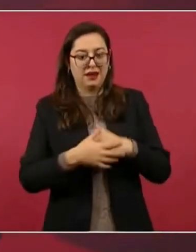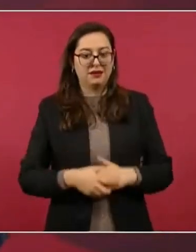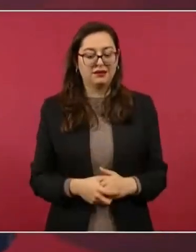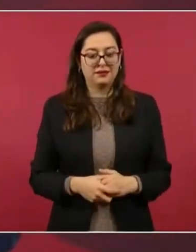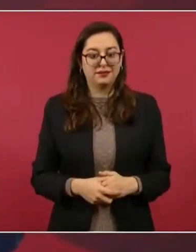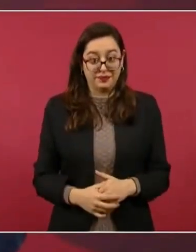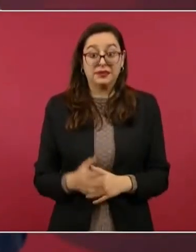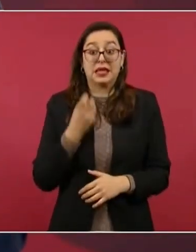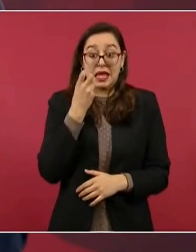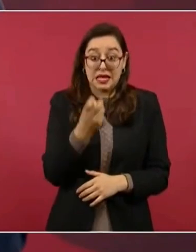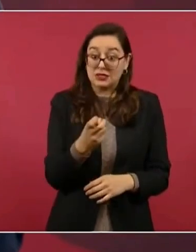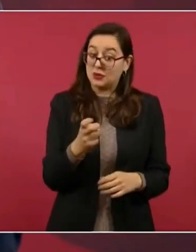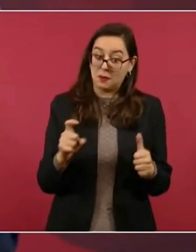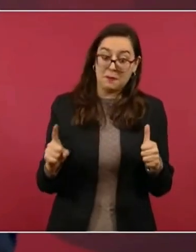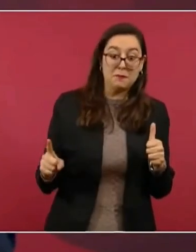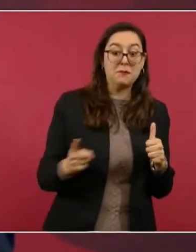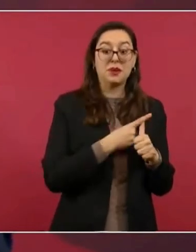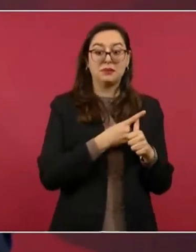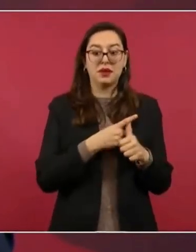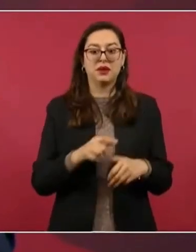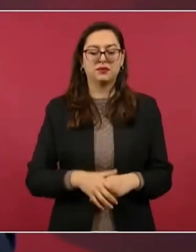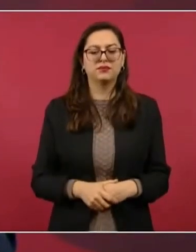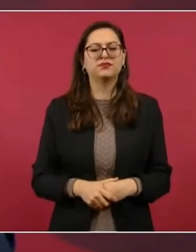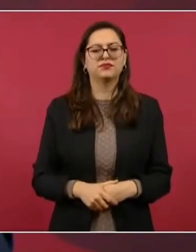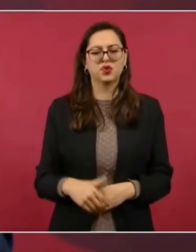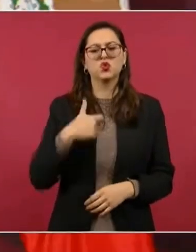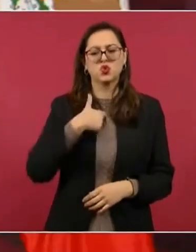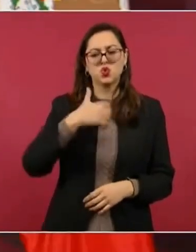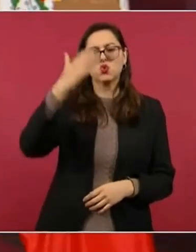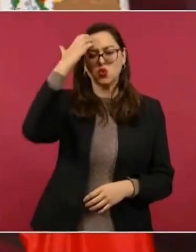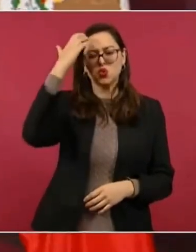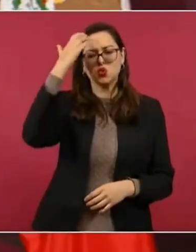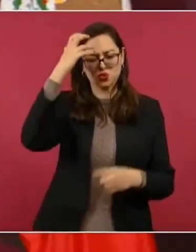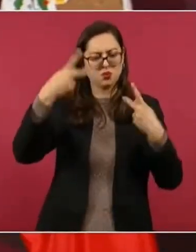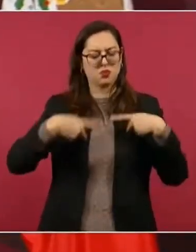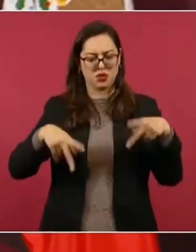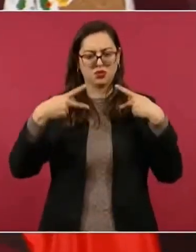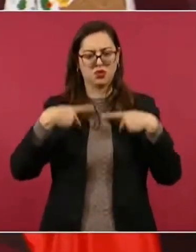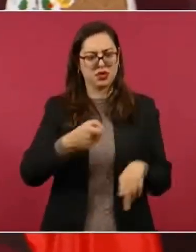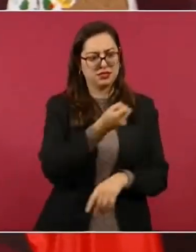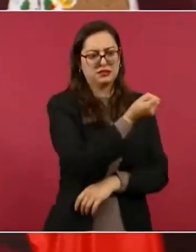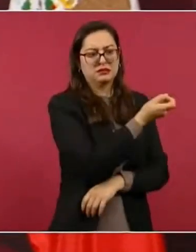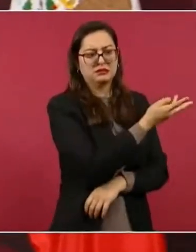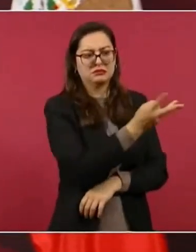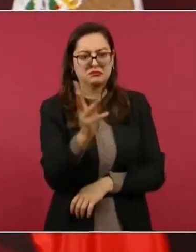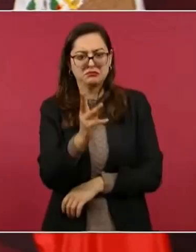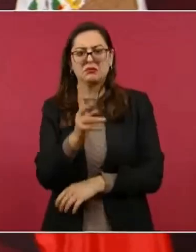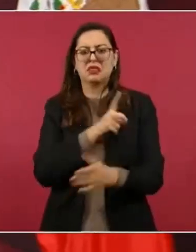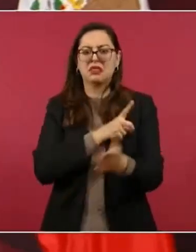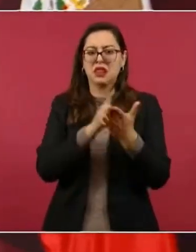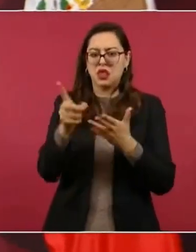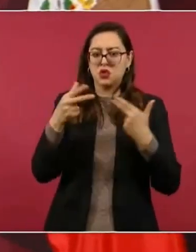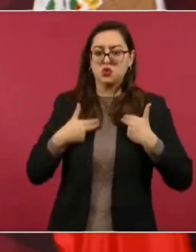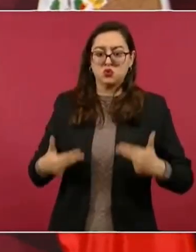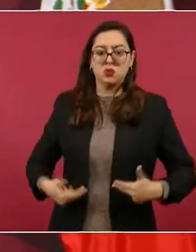tengo buena relación con defensores de derechos humanos desde ese tiempo. Y entonces,